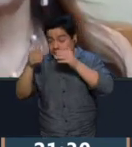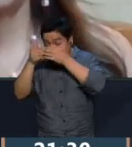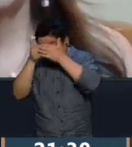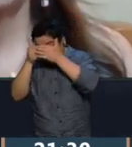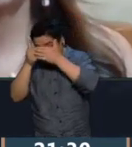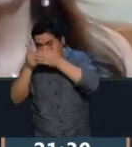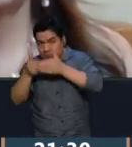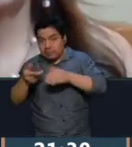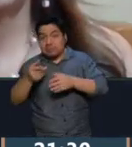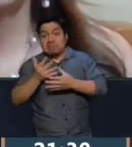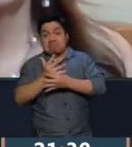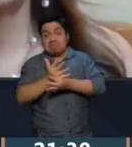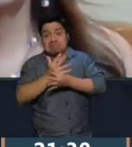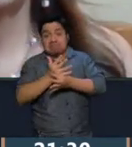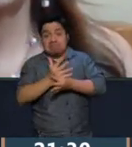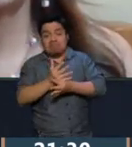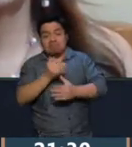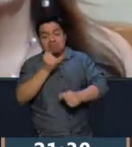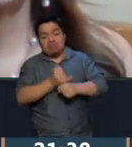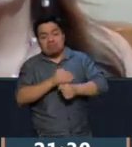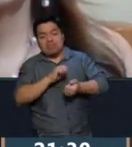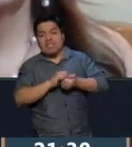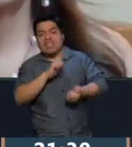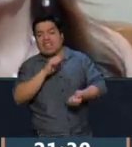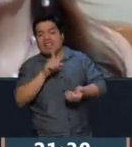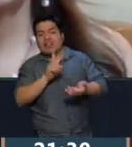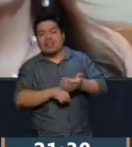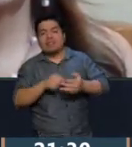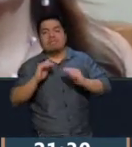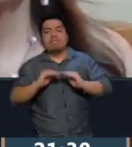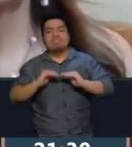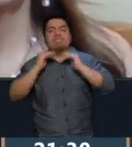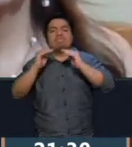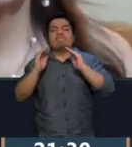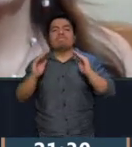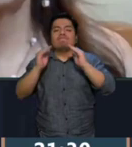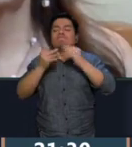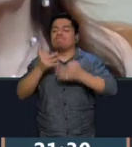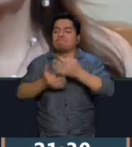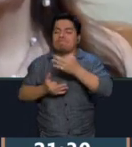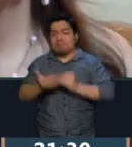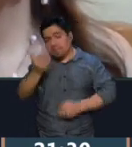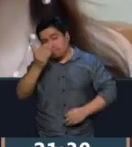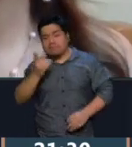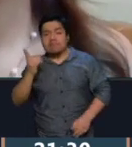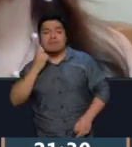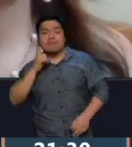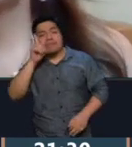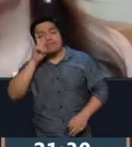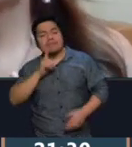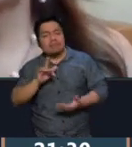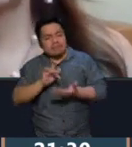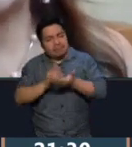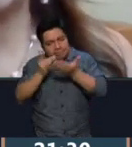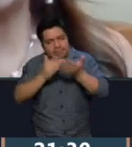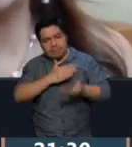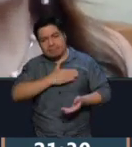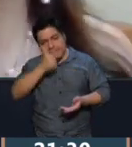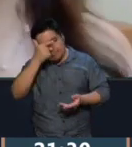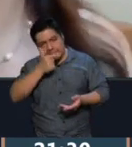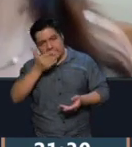que acudirá por una acción de constitucionalidad ante la Suprema Corte de Justicia. Diputada, le agradezco mucho por su tiempo. Que tenga buena noche.